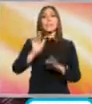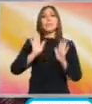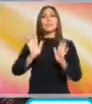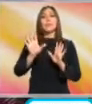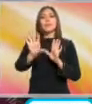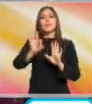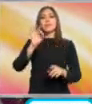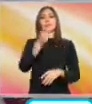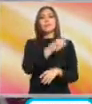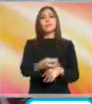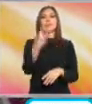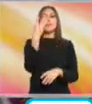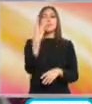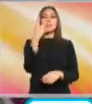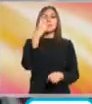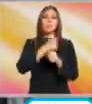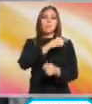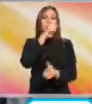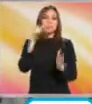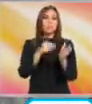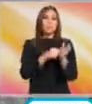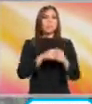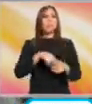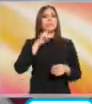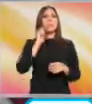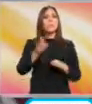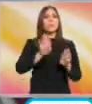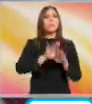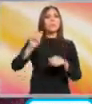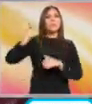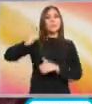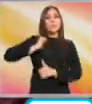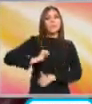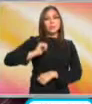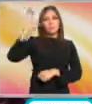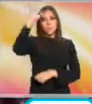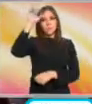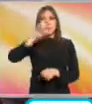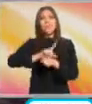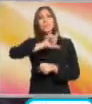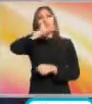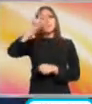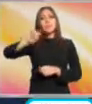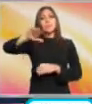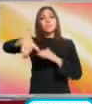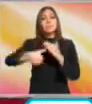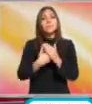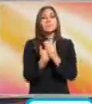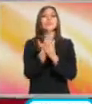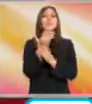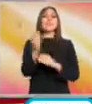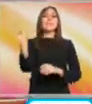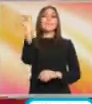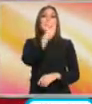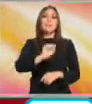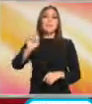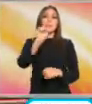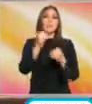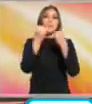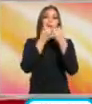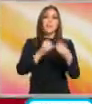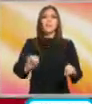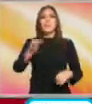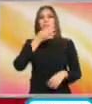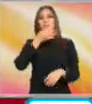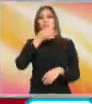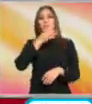a los 3 primeros lugares que fungirán como embajadoras culturales. Al día siguiente, el sábado, es la inauguración de la